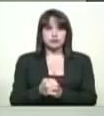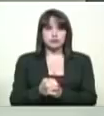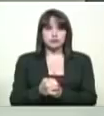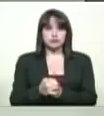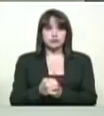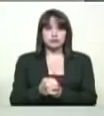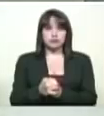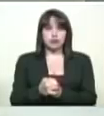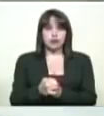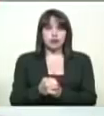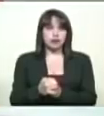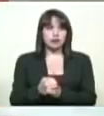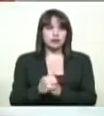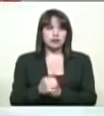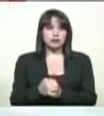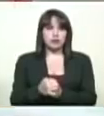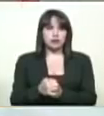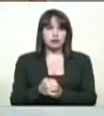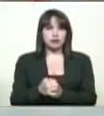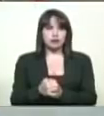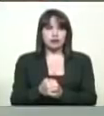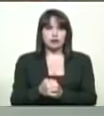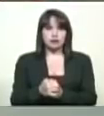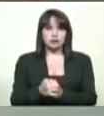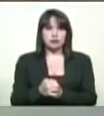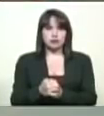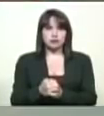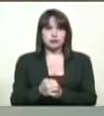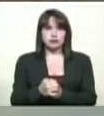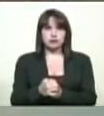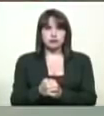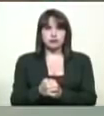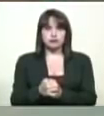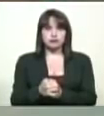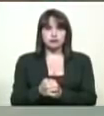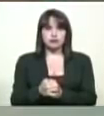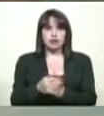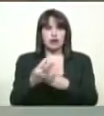hace falta hacer más